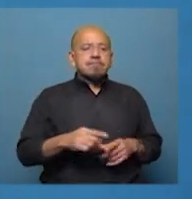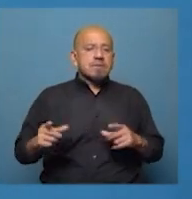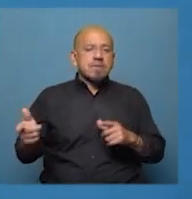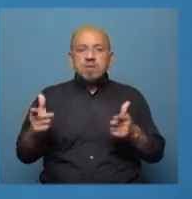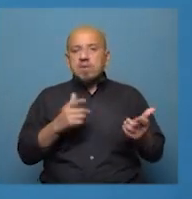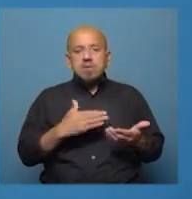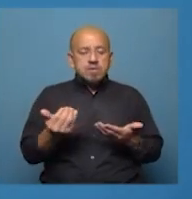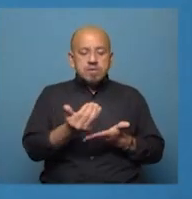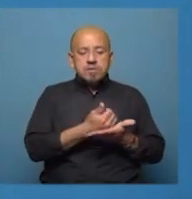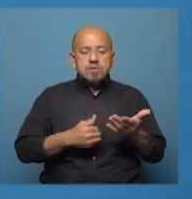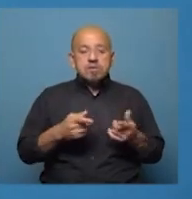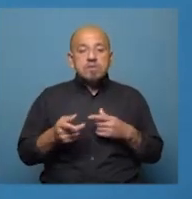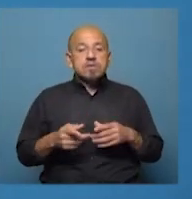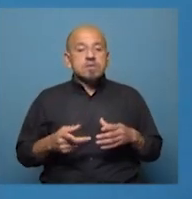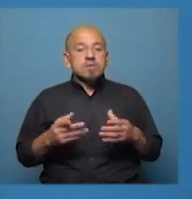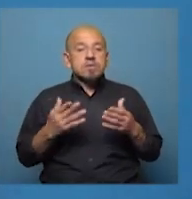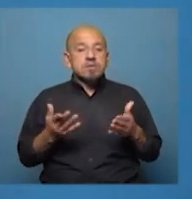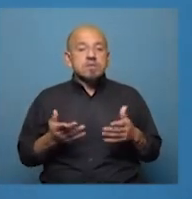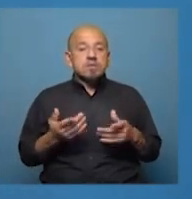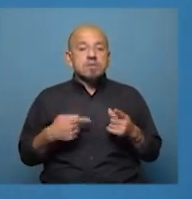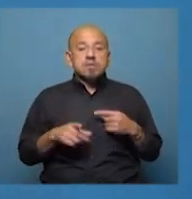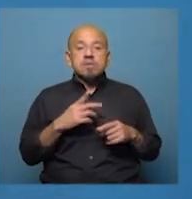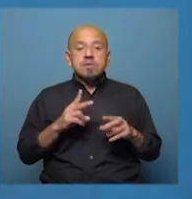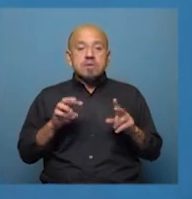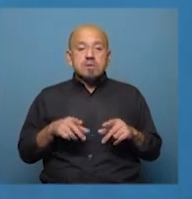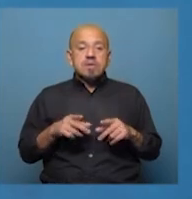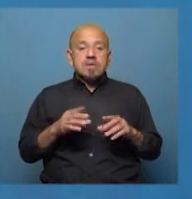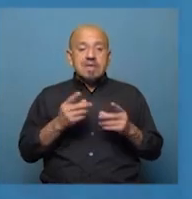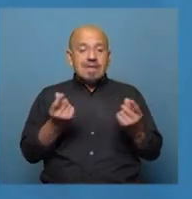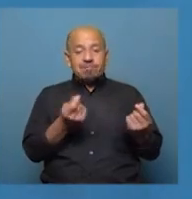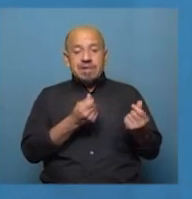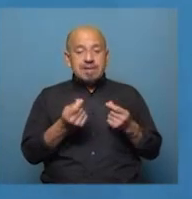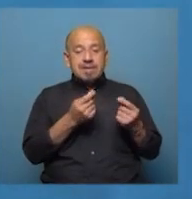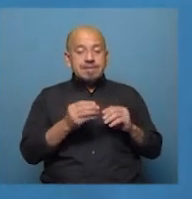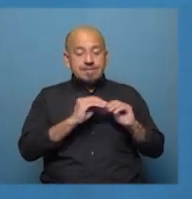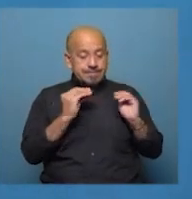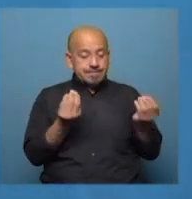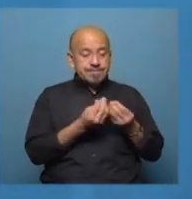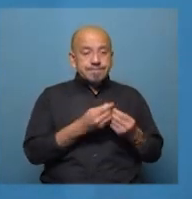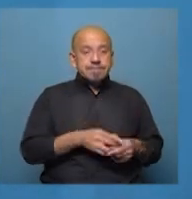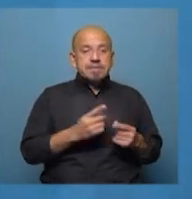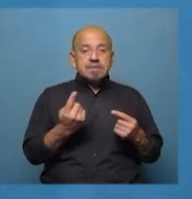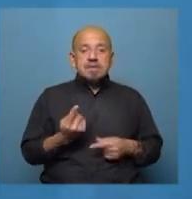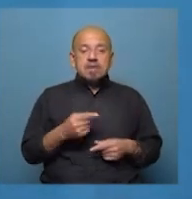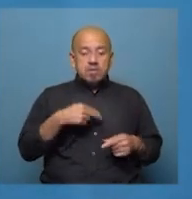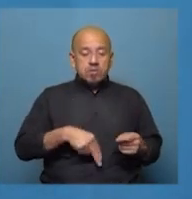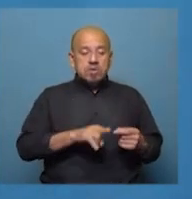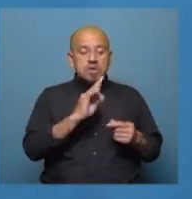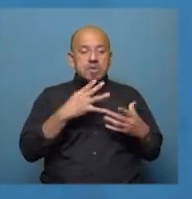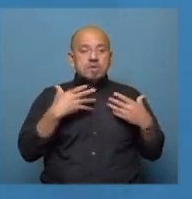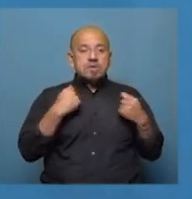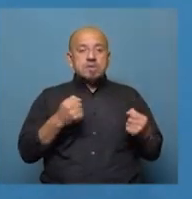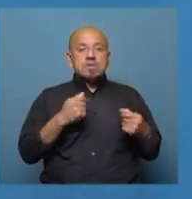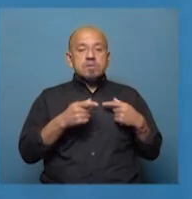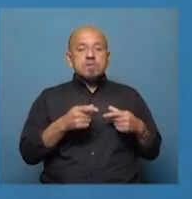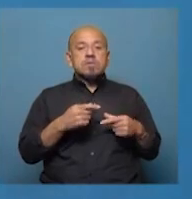recorte la Pauta la Pauta económica es decir el monto de dinero que cada unidad de hace tiene para comprar